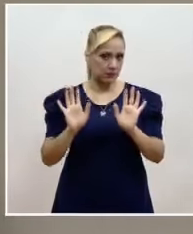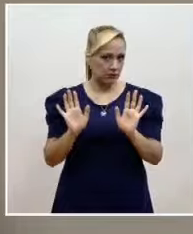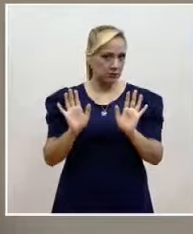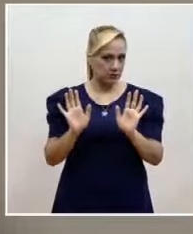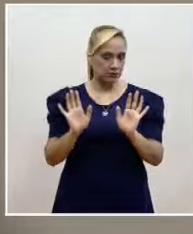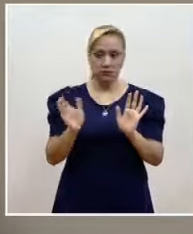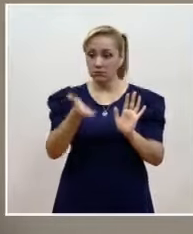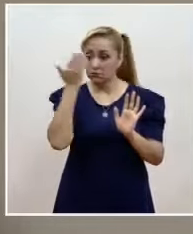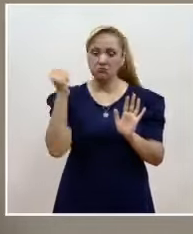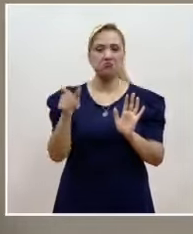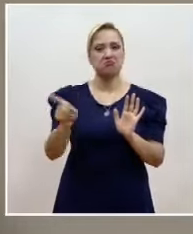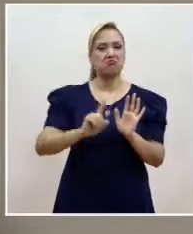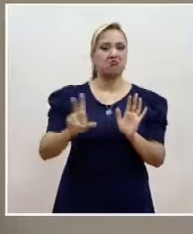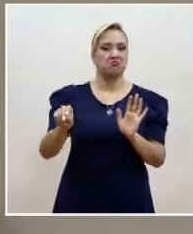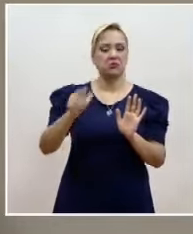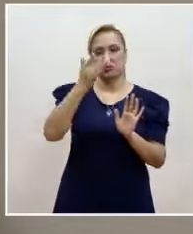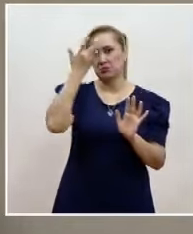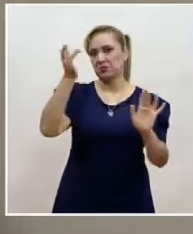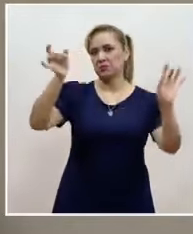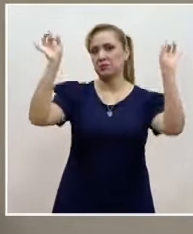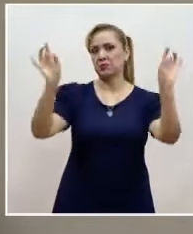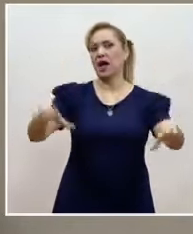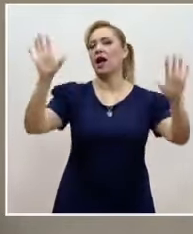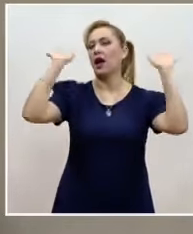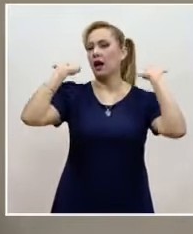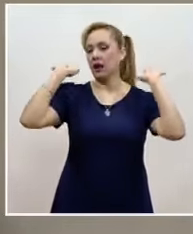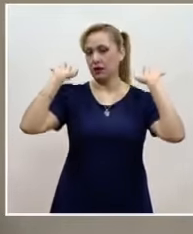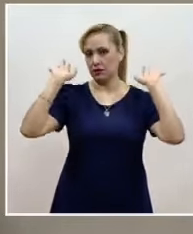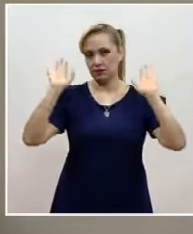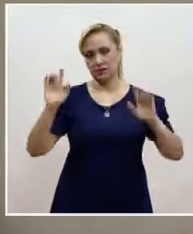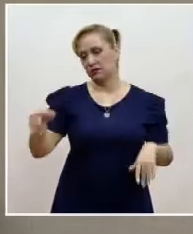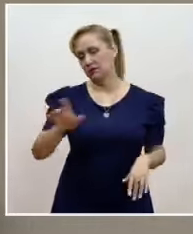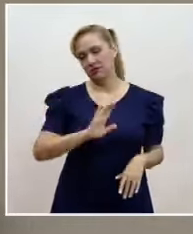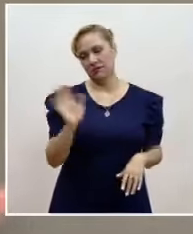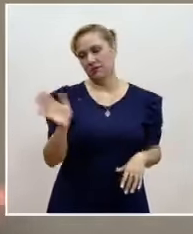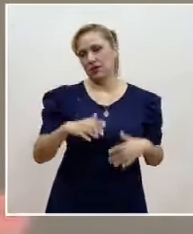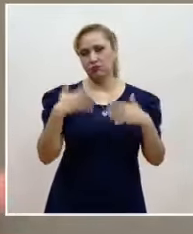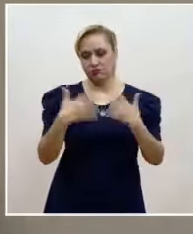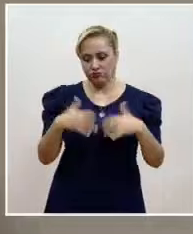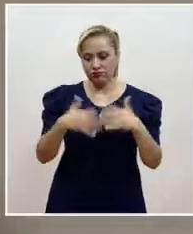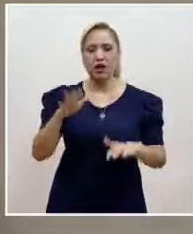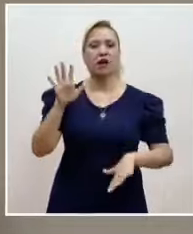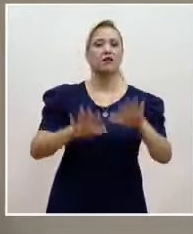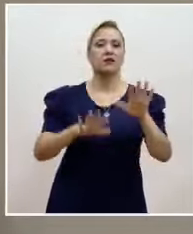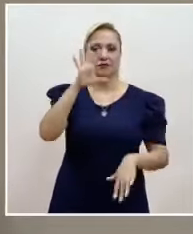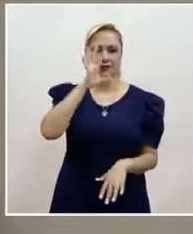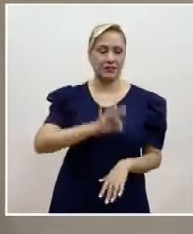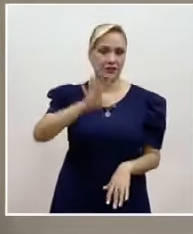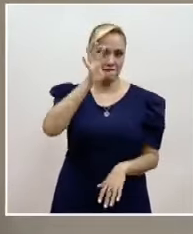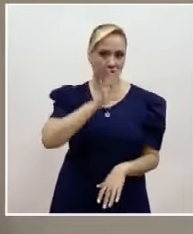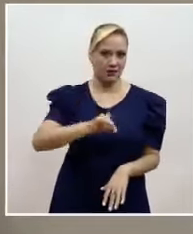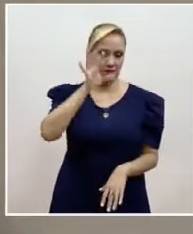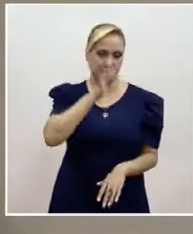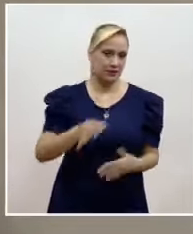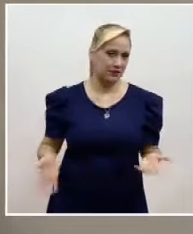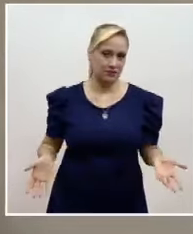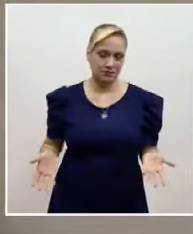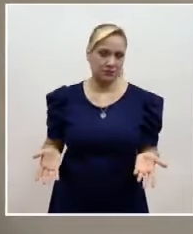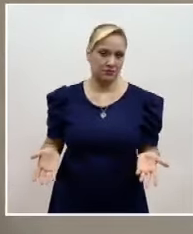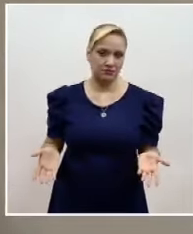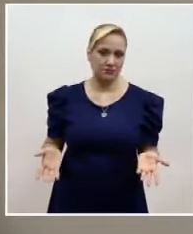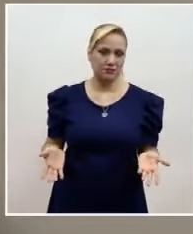sea, no es una varita mágica y mucho menos la inteligencia artificial. Nos ha pasado muchas veces que nosotros queremos inteligencia artificial. ¿Por